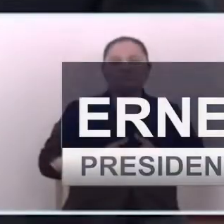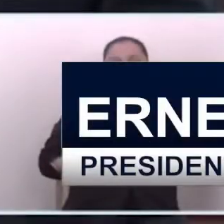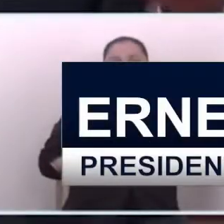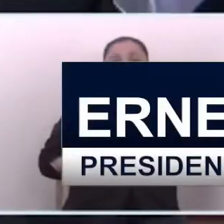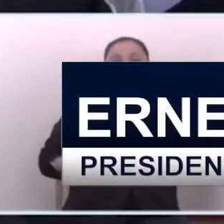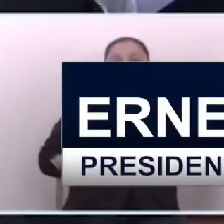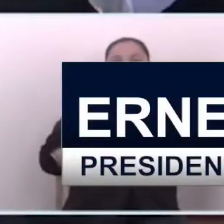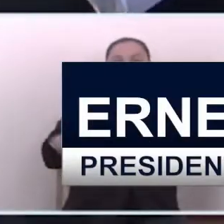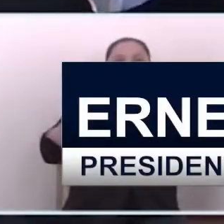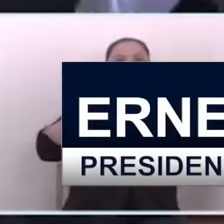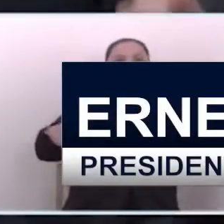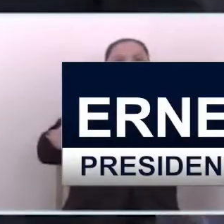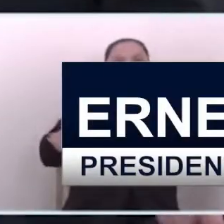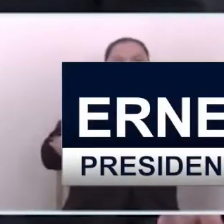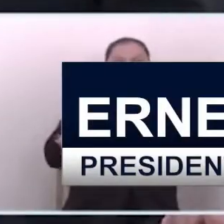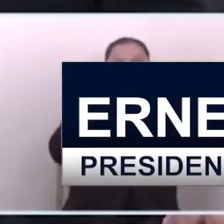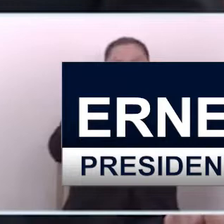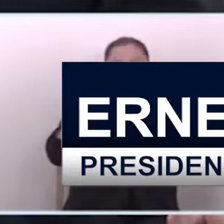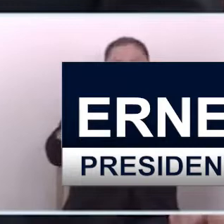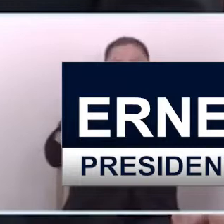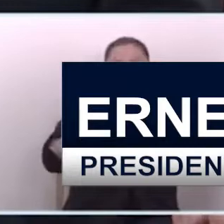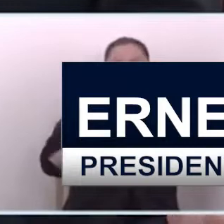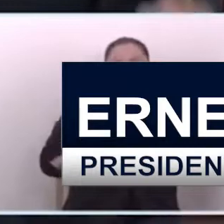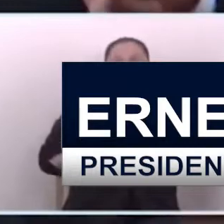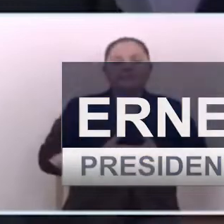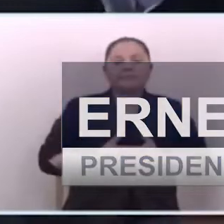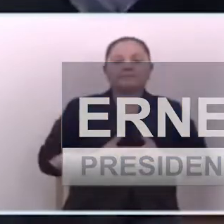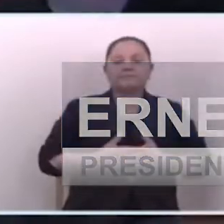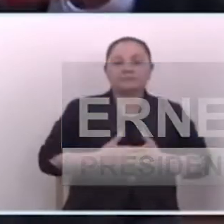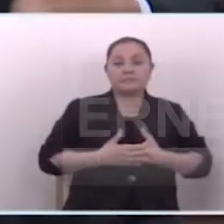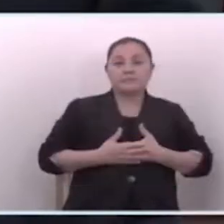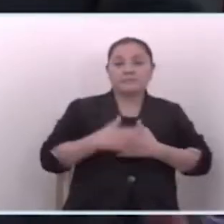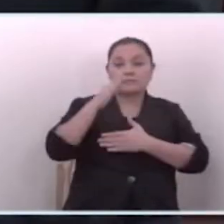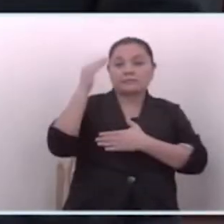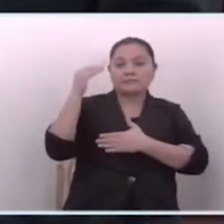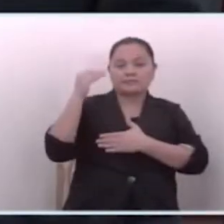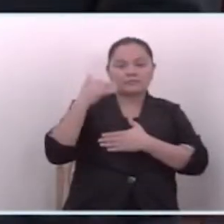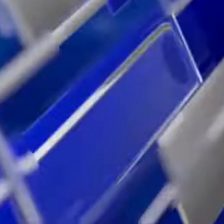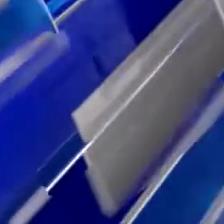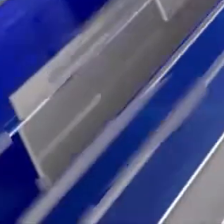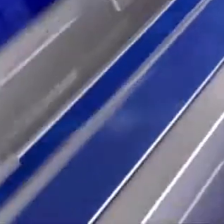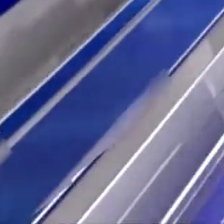De esa normalidad es la que este país se cansó.